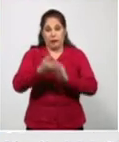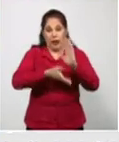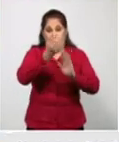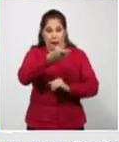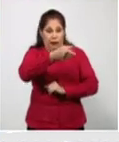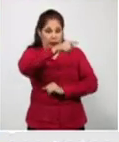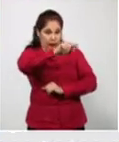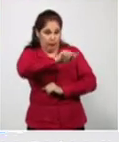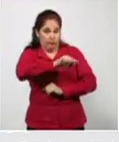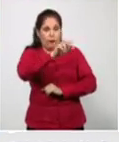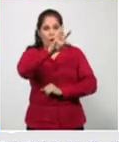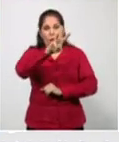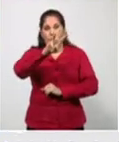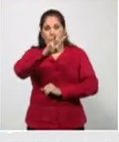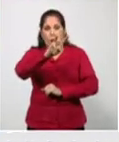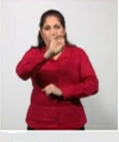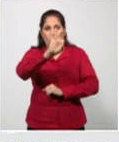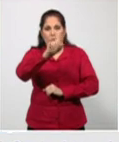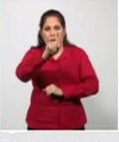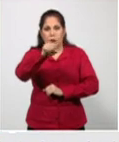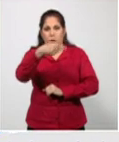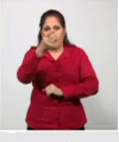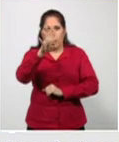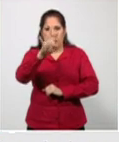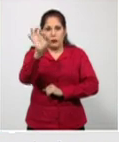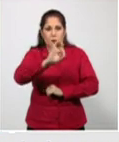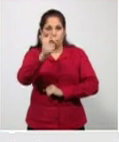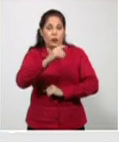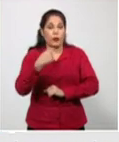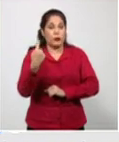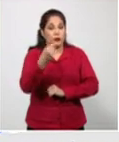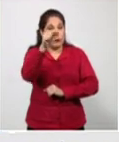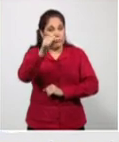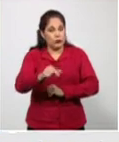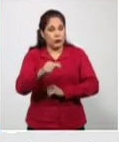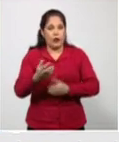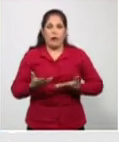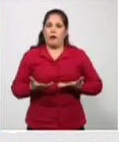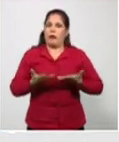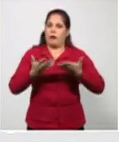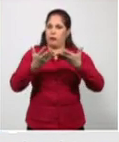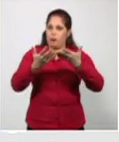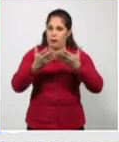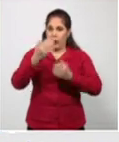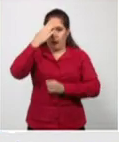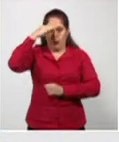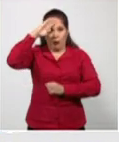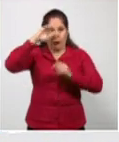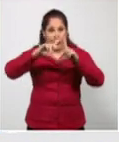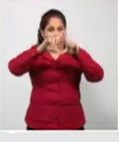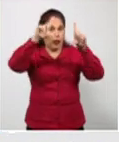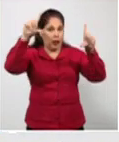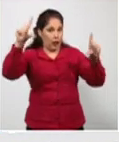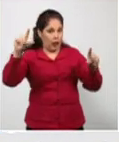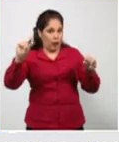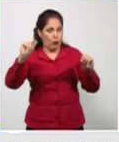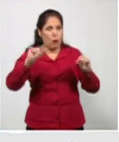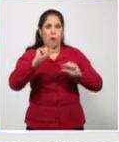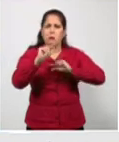ya el 81,4% de todos los pacientes que han tenido en Cuba, pues se encuentran